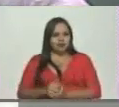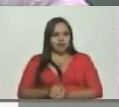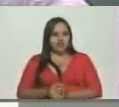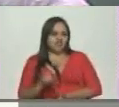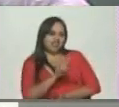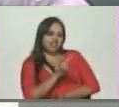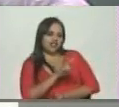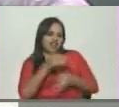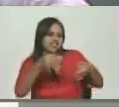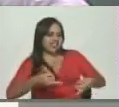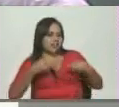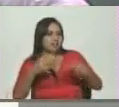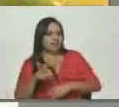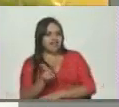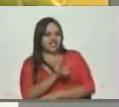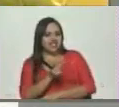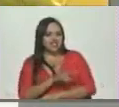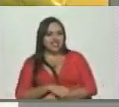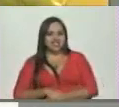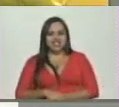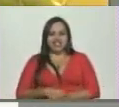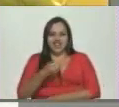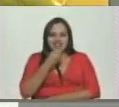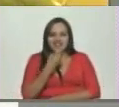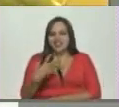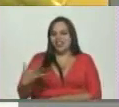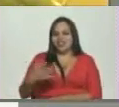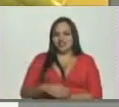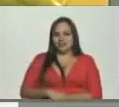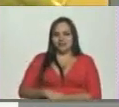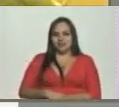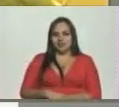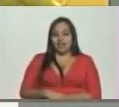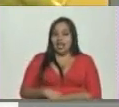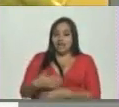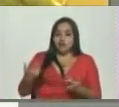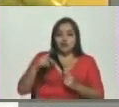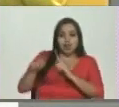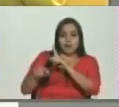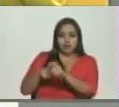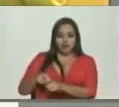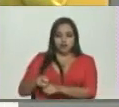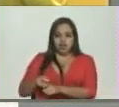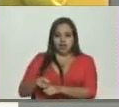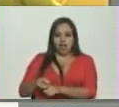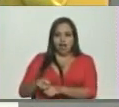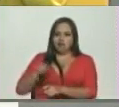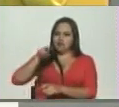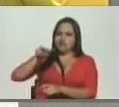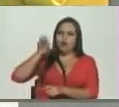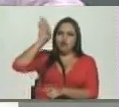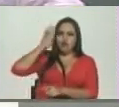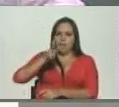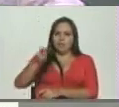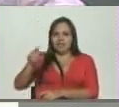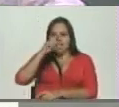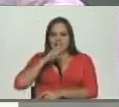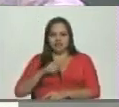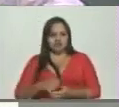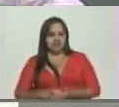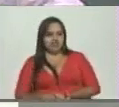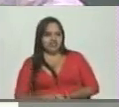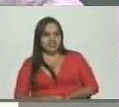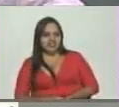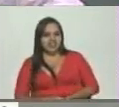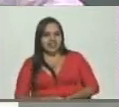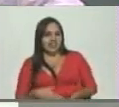Venezuela, siempre Venezuela. ¡Qué bello! ¿Qué le preguntarías a tu yo en 20 años? ¿Qué va a pasar